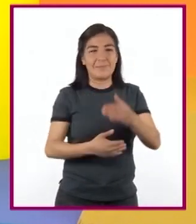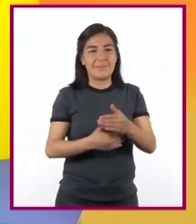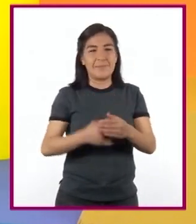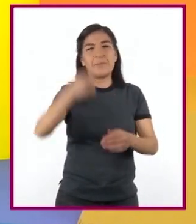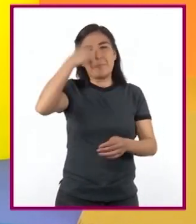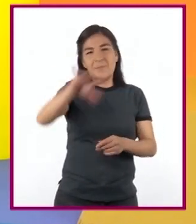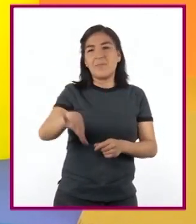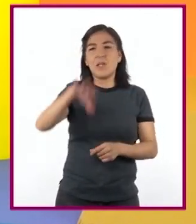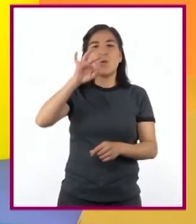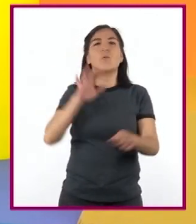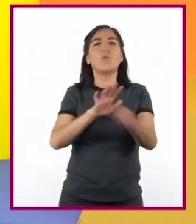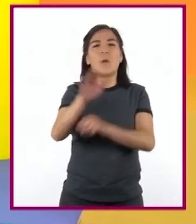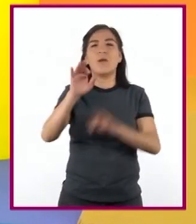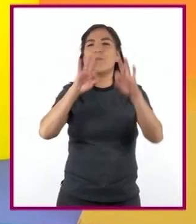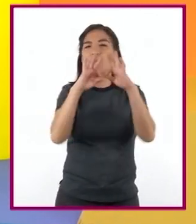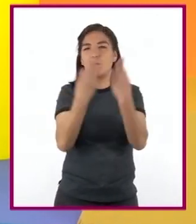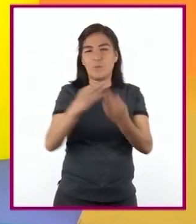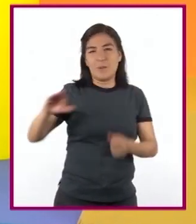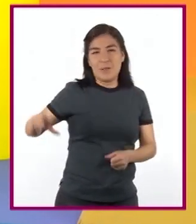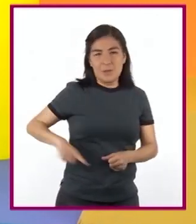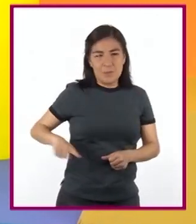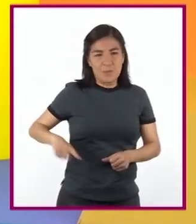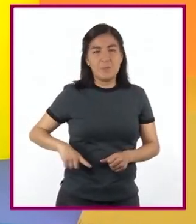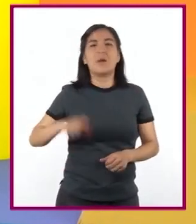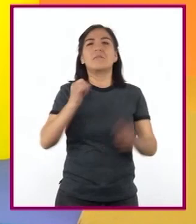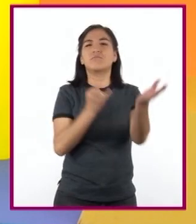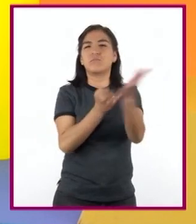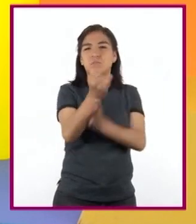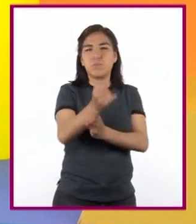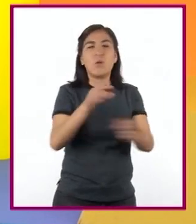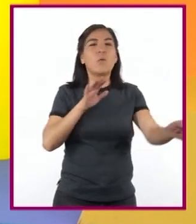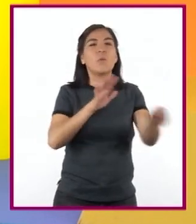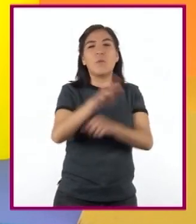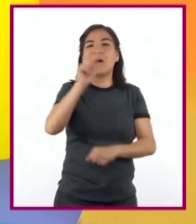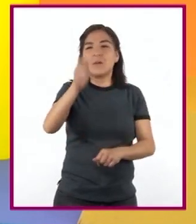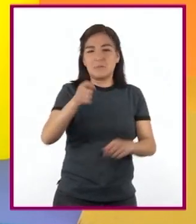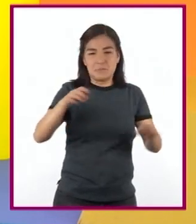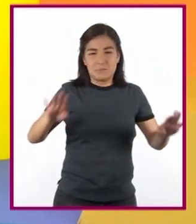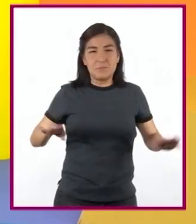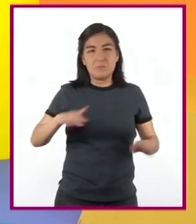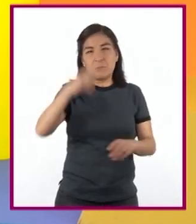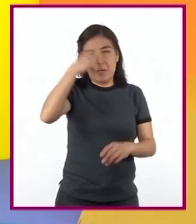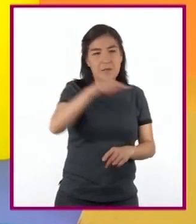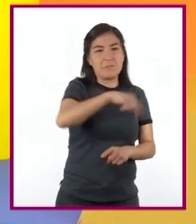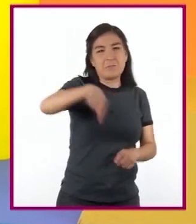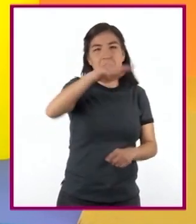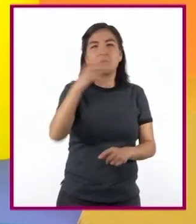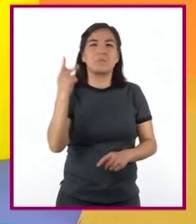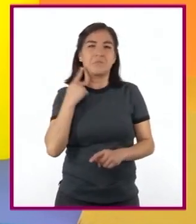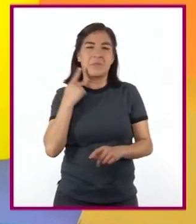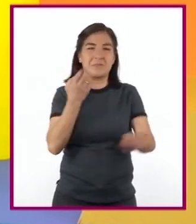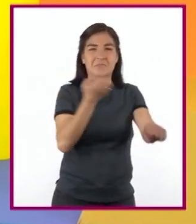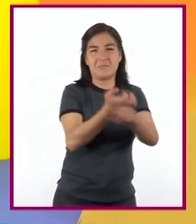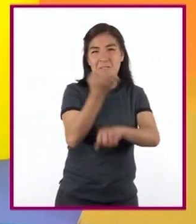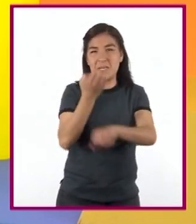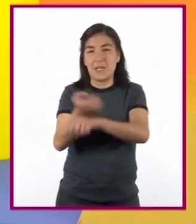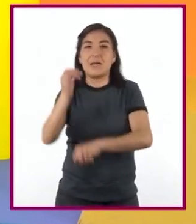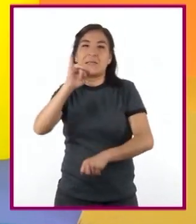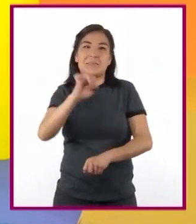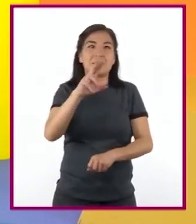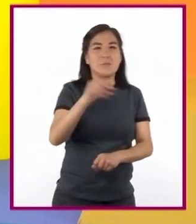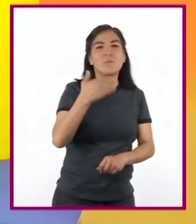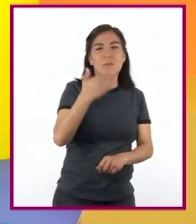elegir la mejor forma de gobierno y definir las más convenientes políticas de Estado,